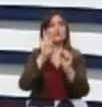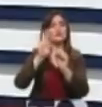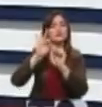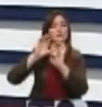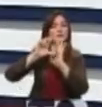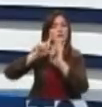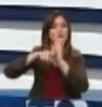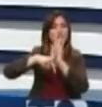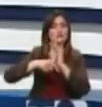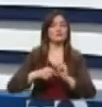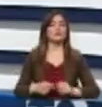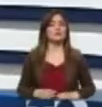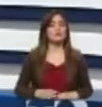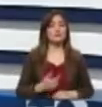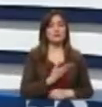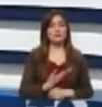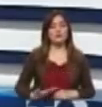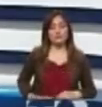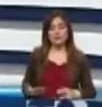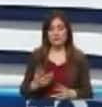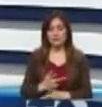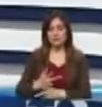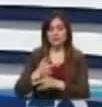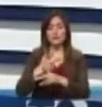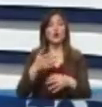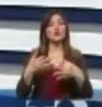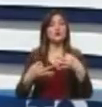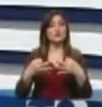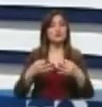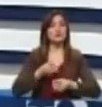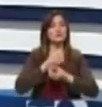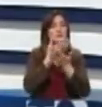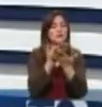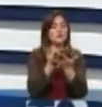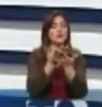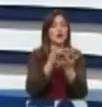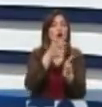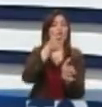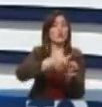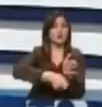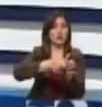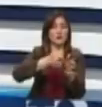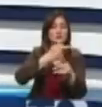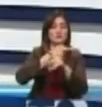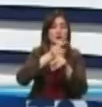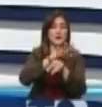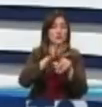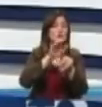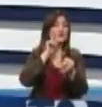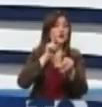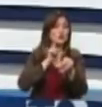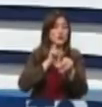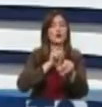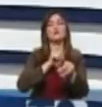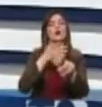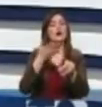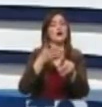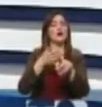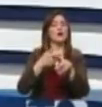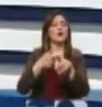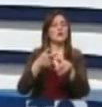7:49 a.m. El presidente del Consejo de la Judicatura, Gustavo Yalc, informó que el 47% de los casos de abuso sexual se